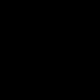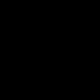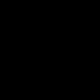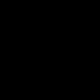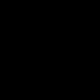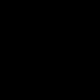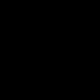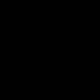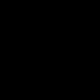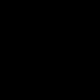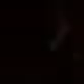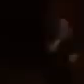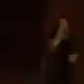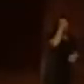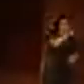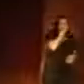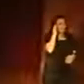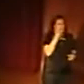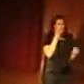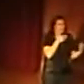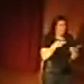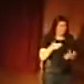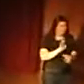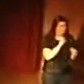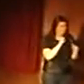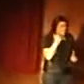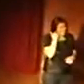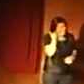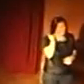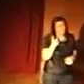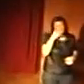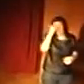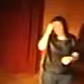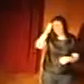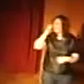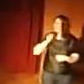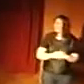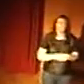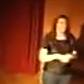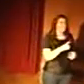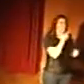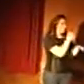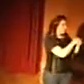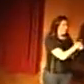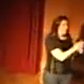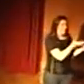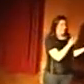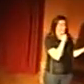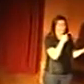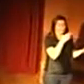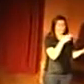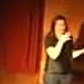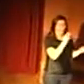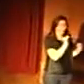Buenas tardes señoras y señores y muchas gracias a mi querida compañera y amiga Karina marota por estas